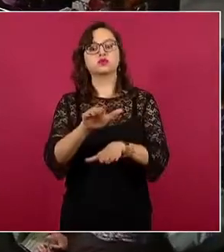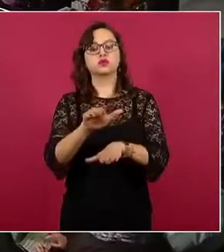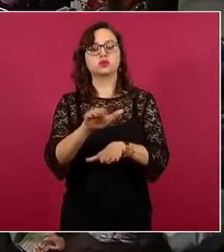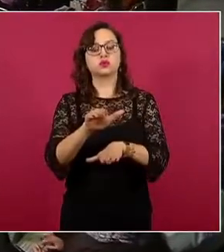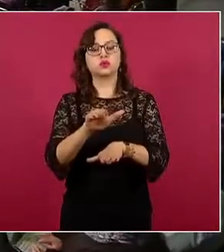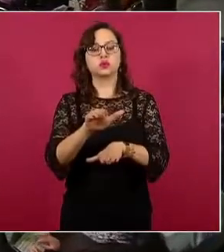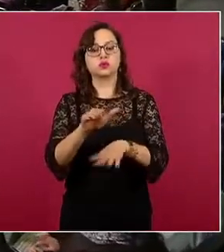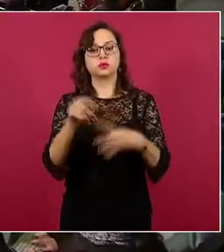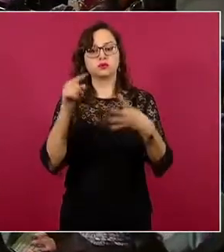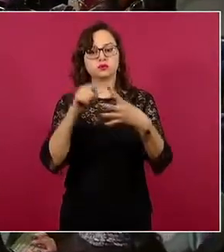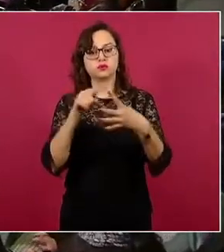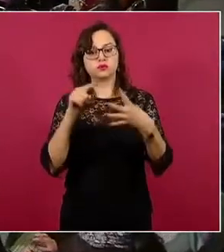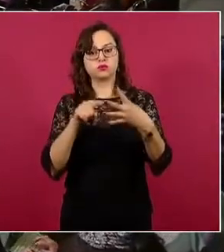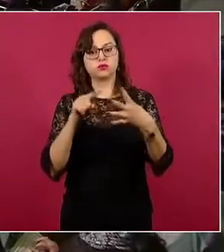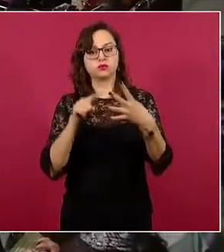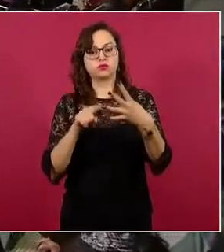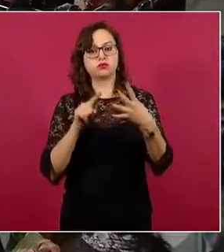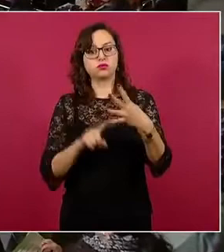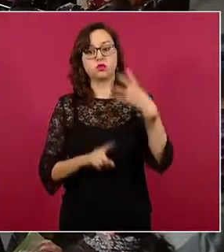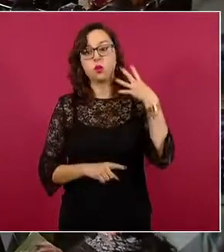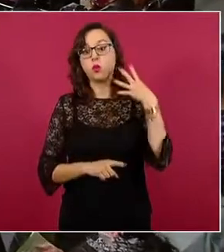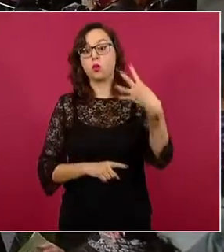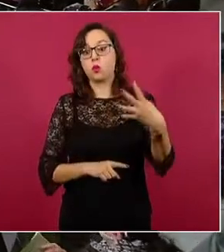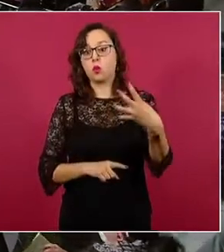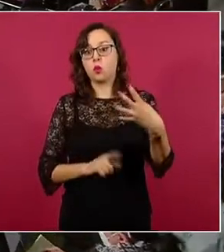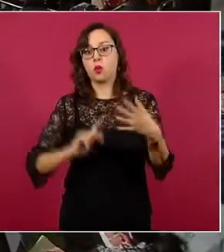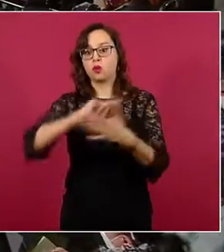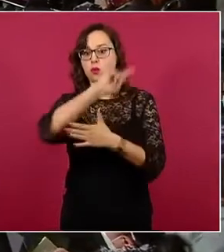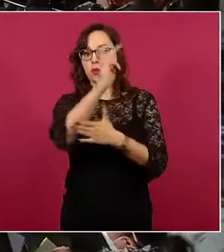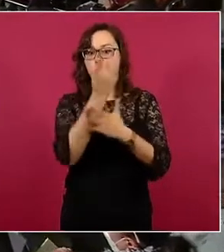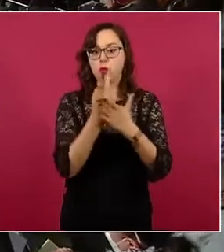los cuatro programas básicos